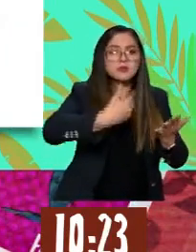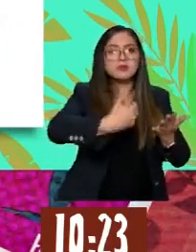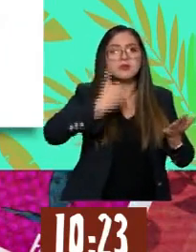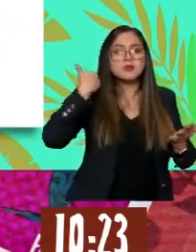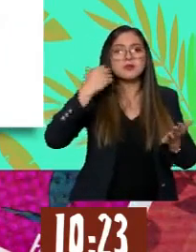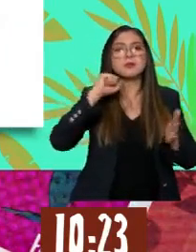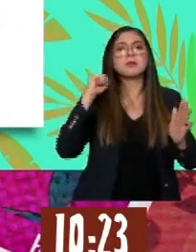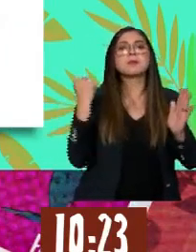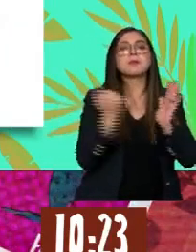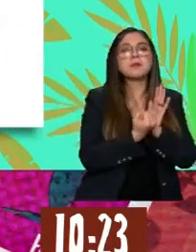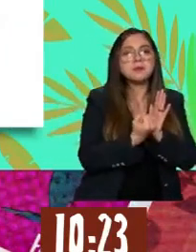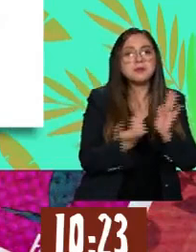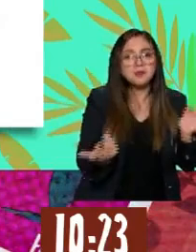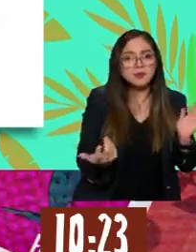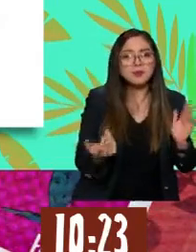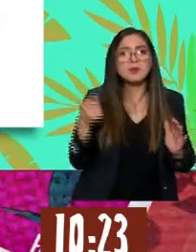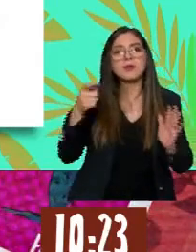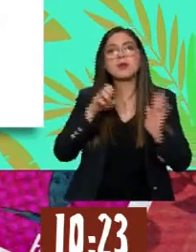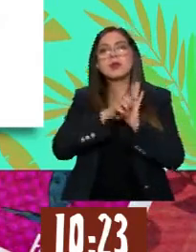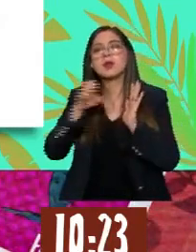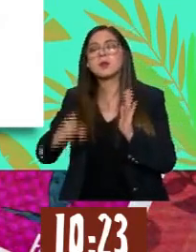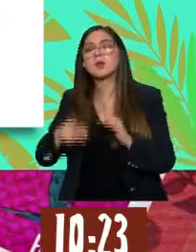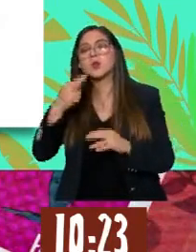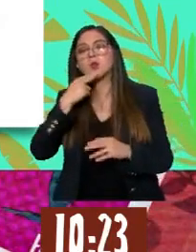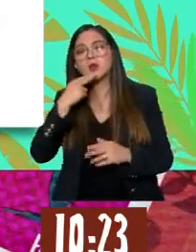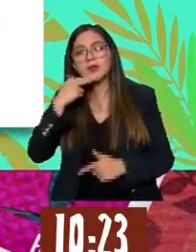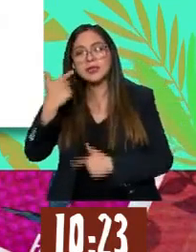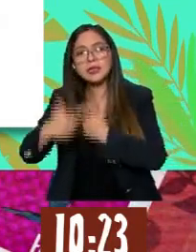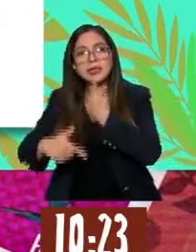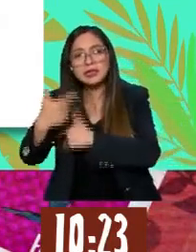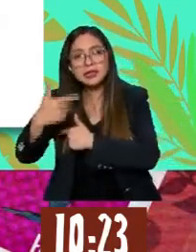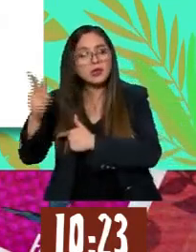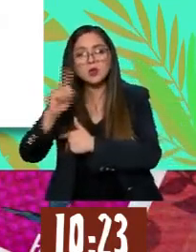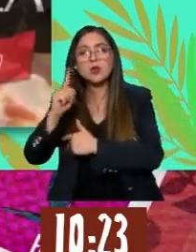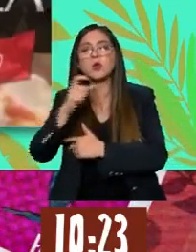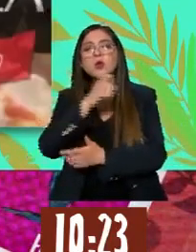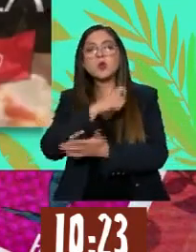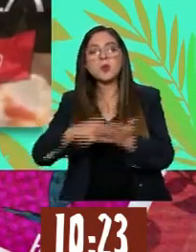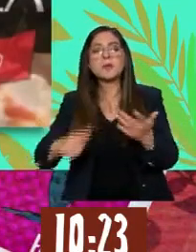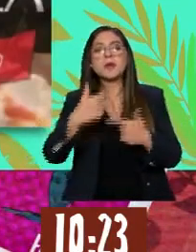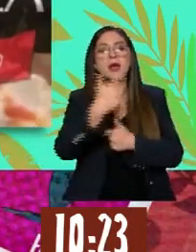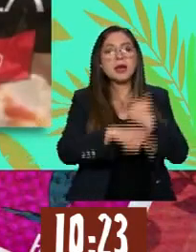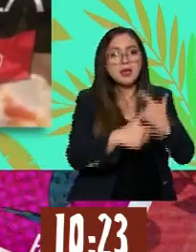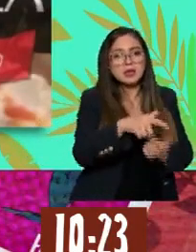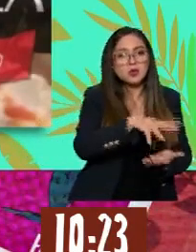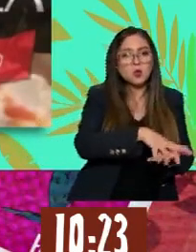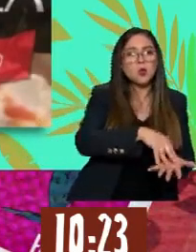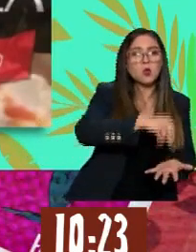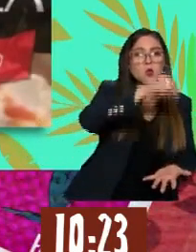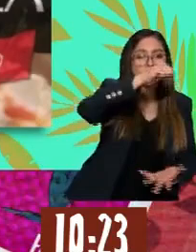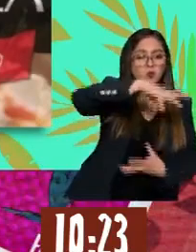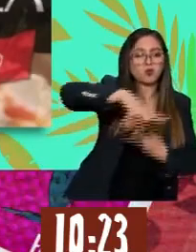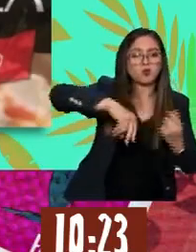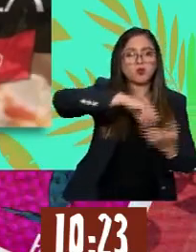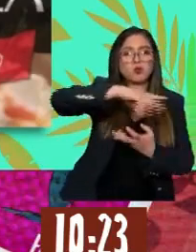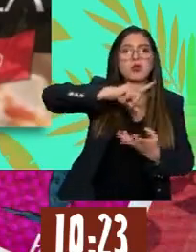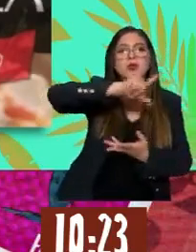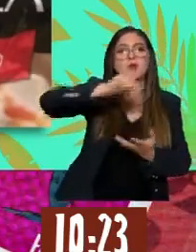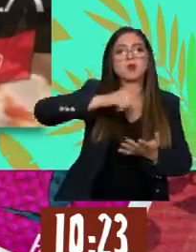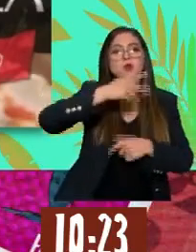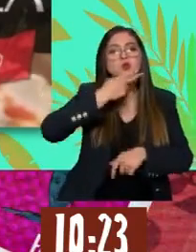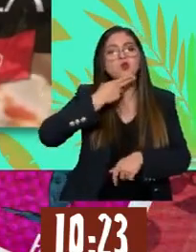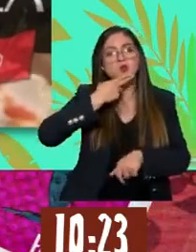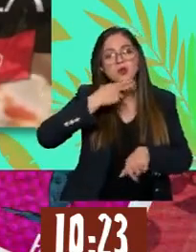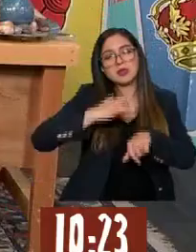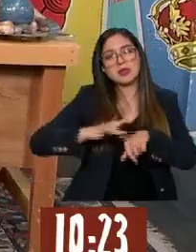es que no está hecho con leche fresca, sino que compran leche en polvo para reconstituir y a partir de ahí hacen el queso. Entonces, eso también